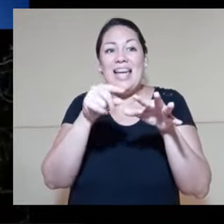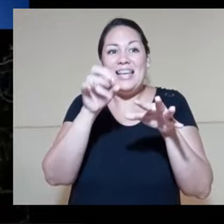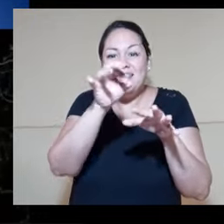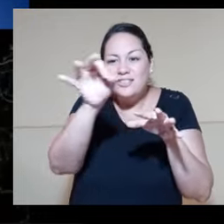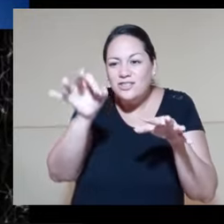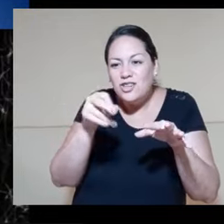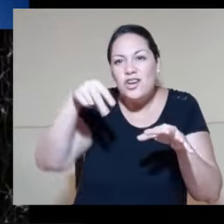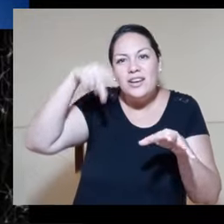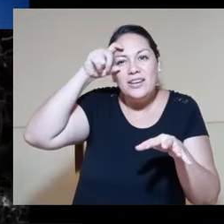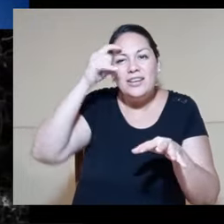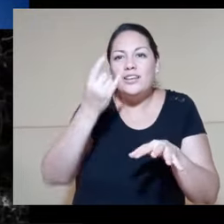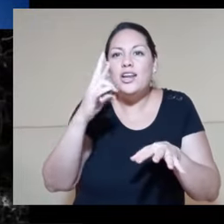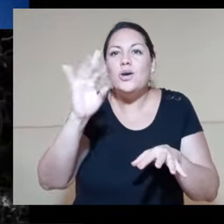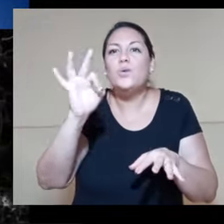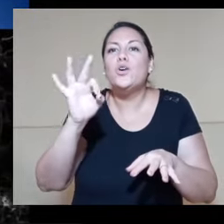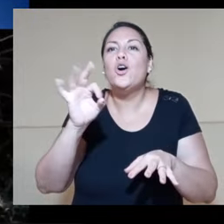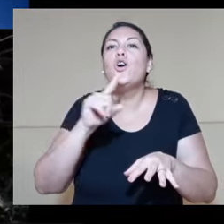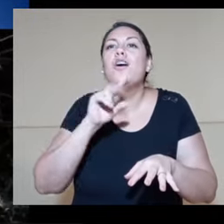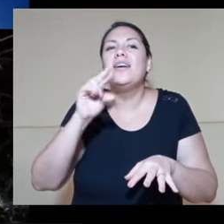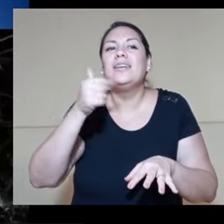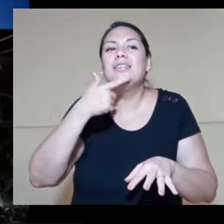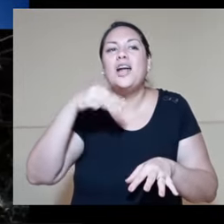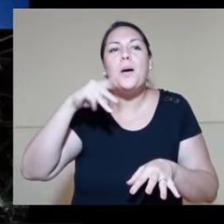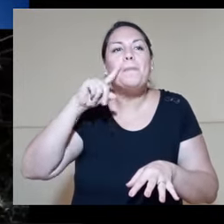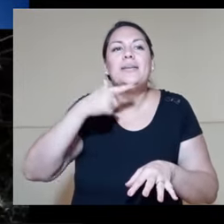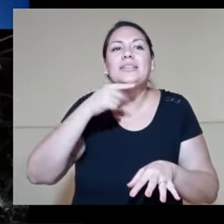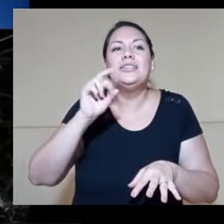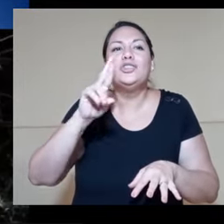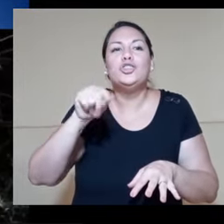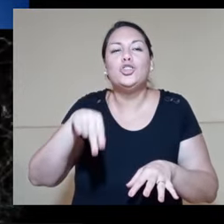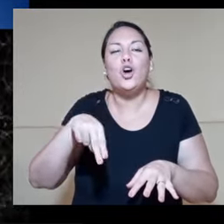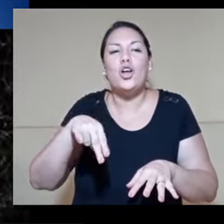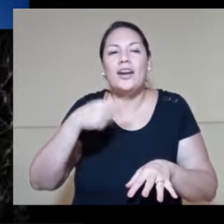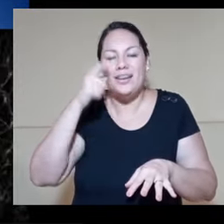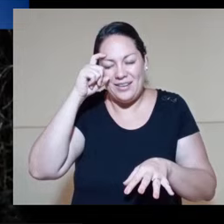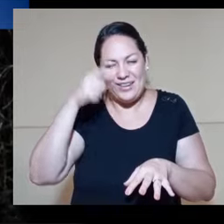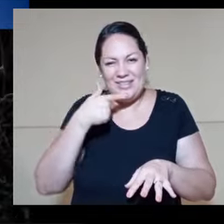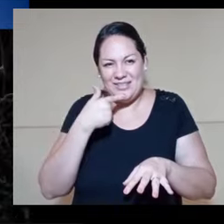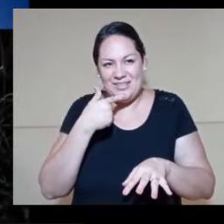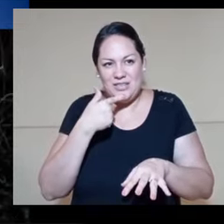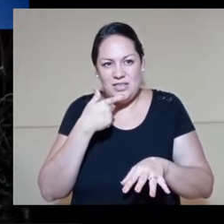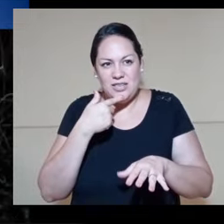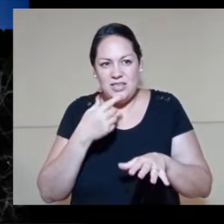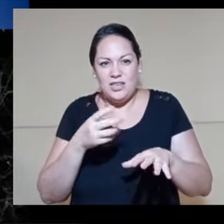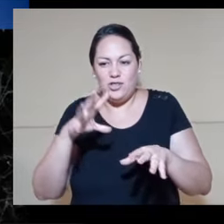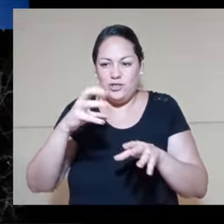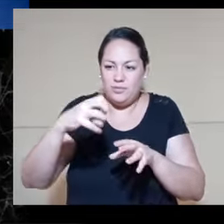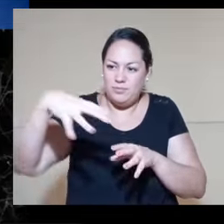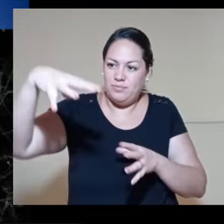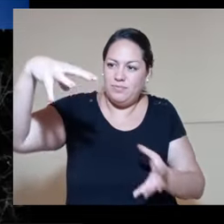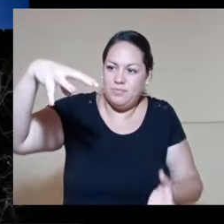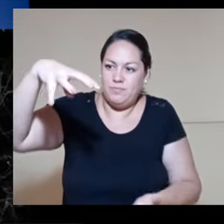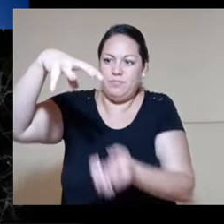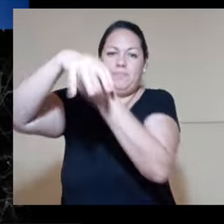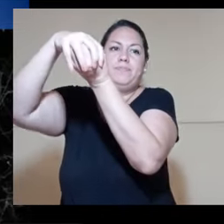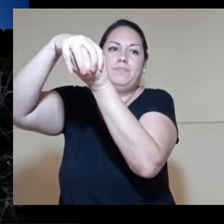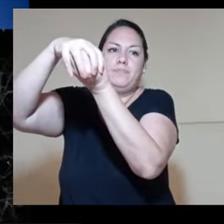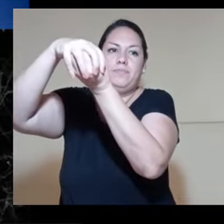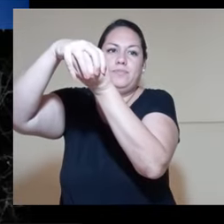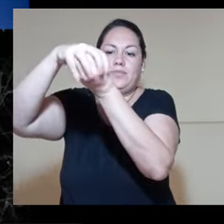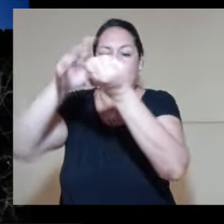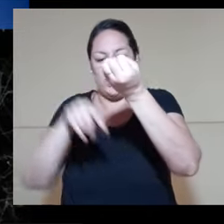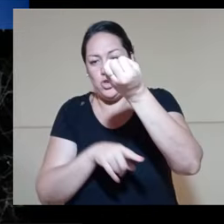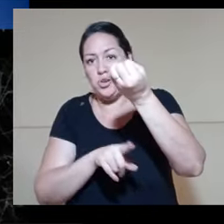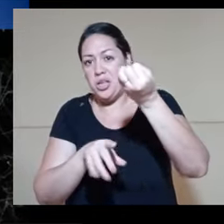mismo liberó los neurotransmisores al espacio sináptico. Y fíjense cómo se pegan algunos a